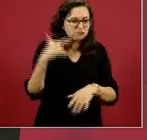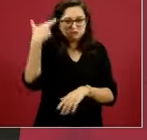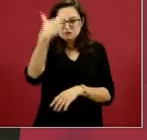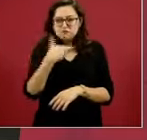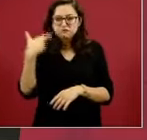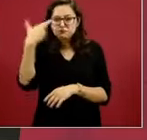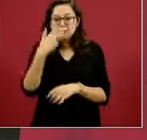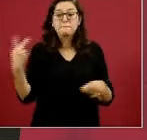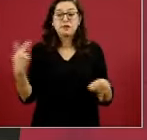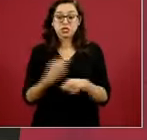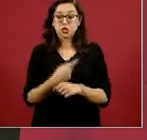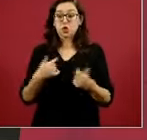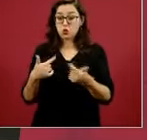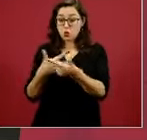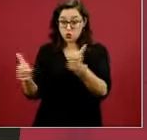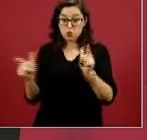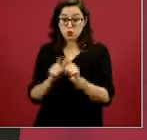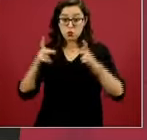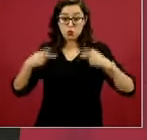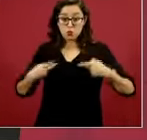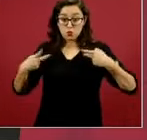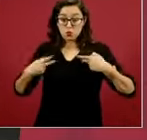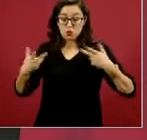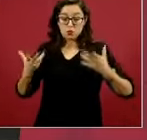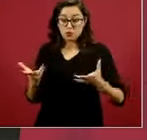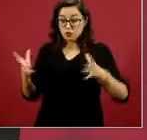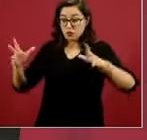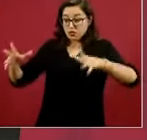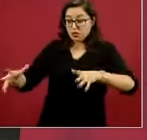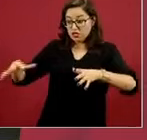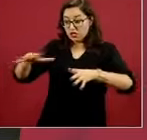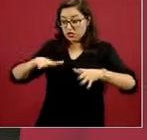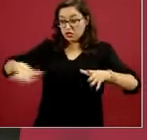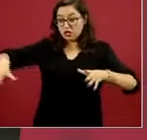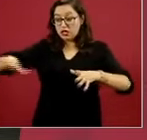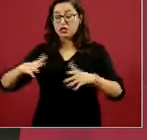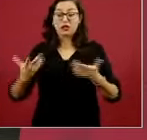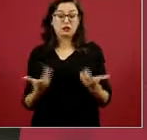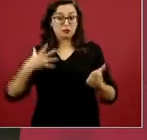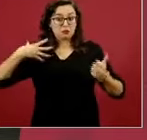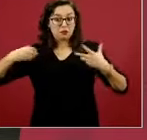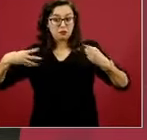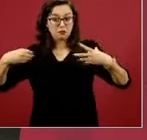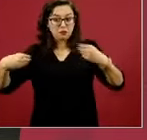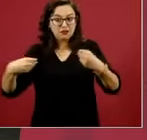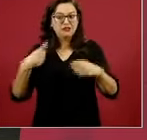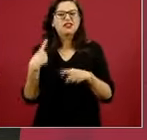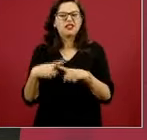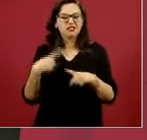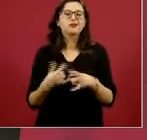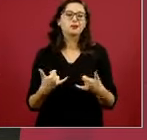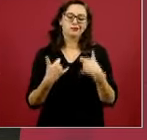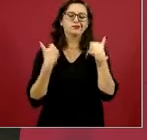de que una parte importante de la contribución reciente de la epidemia cada vez es en edades más jóvenes. Y